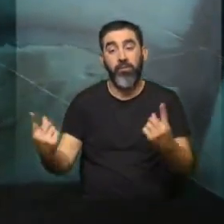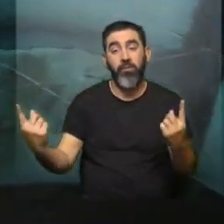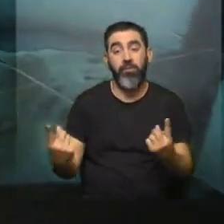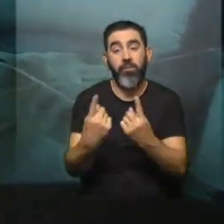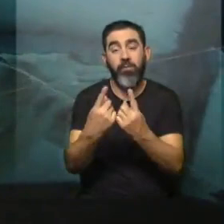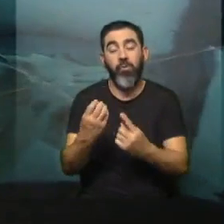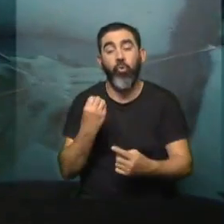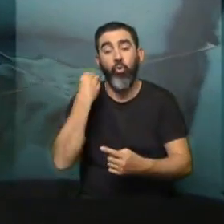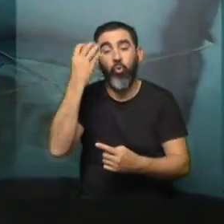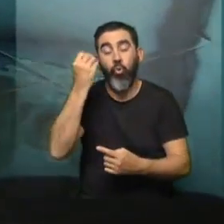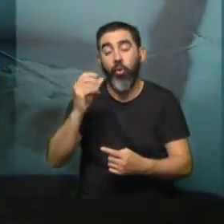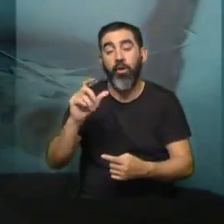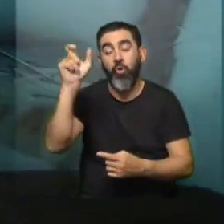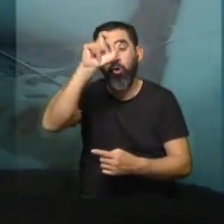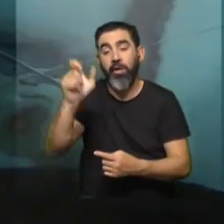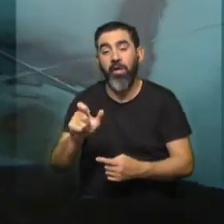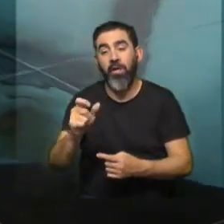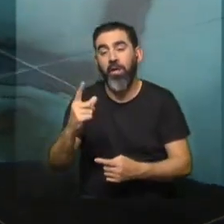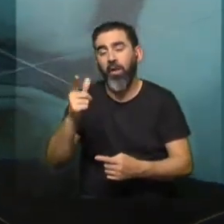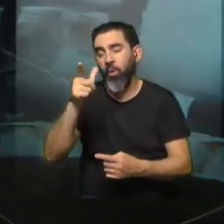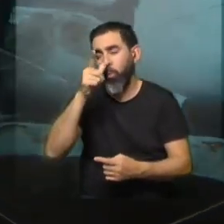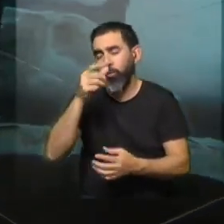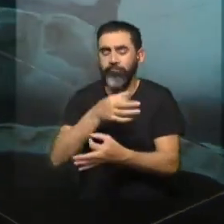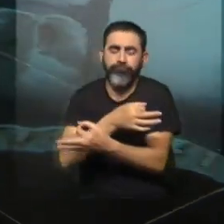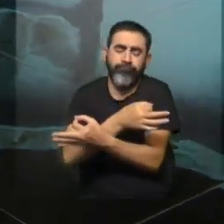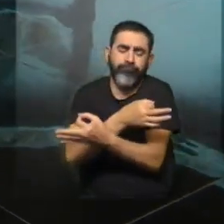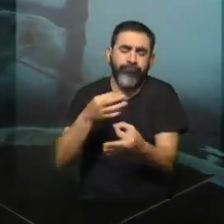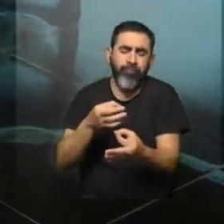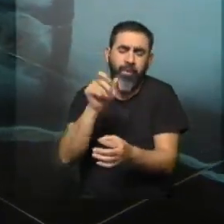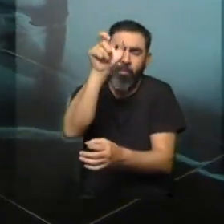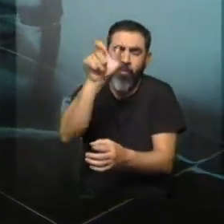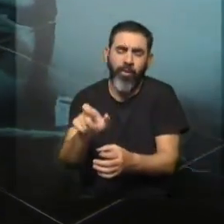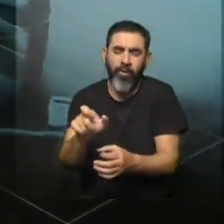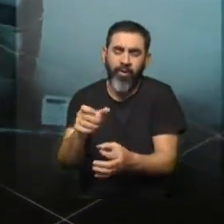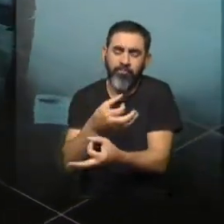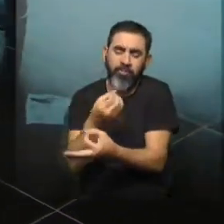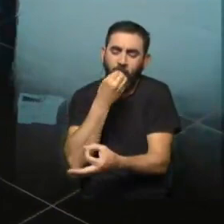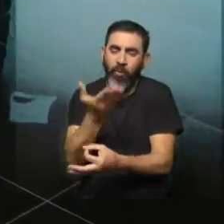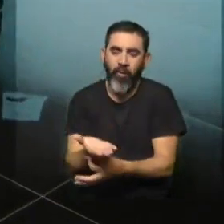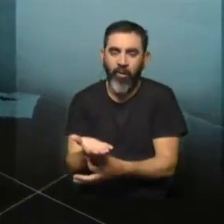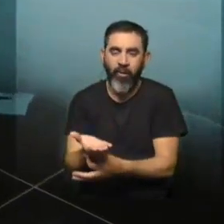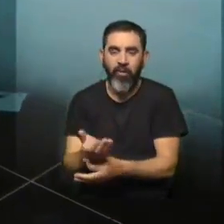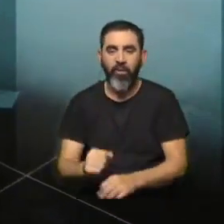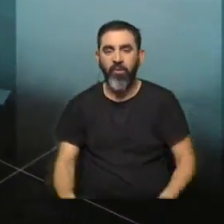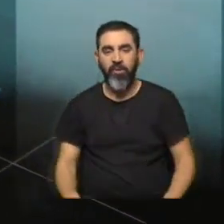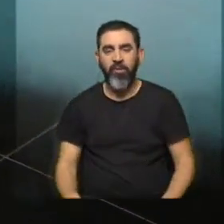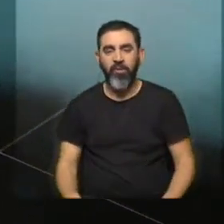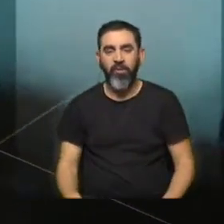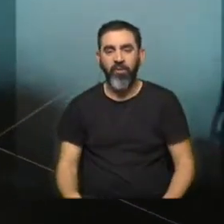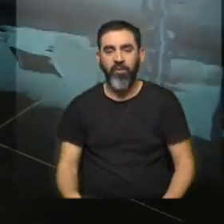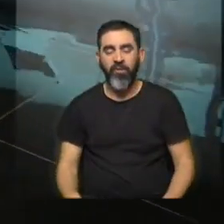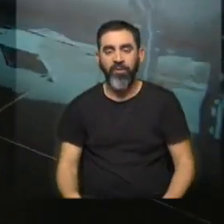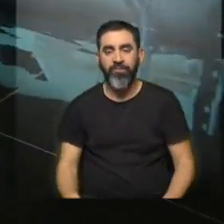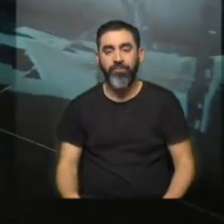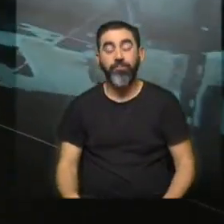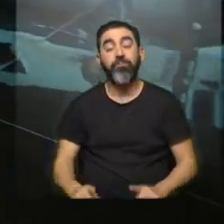congreso en Roma, ahora en julio, y fue espectacular. Fue espectacular, unas personas magníficas con los que